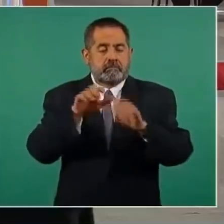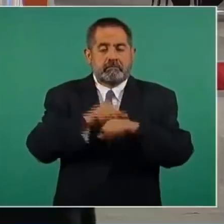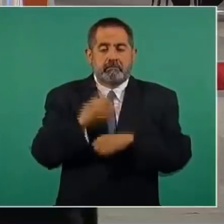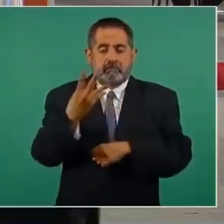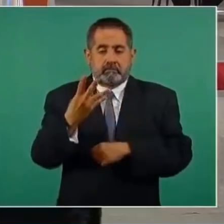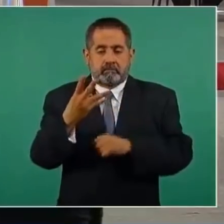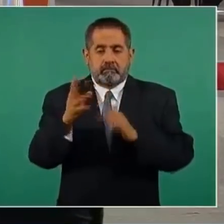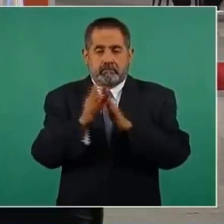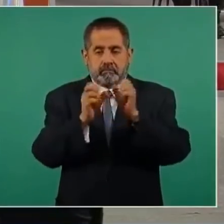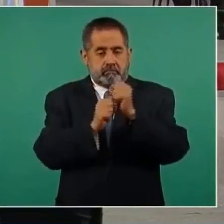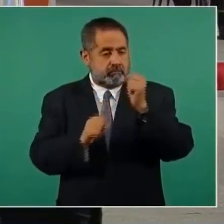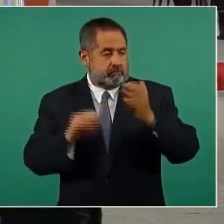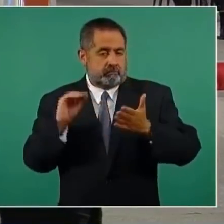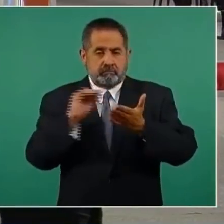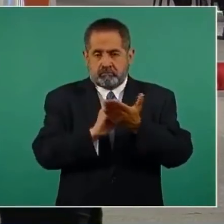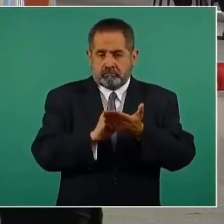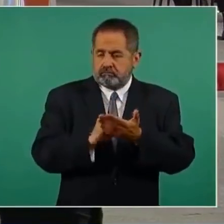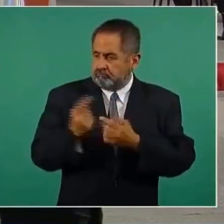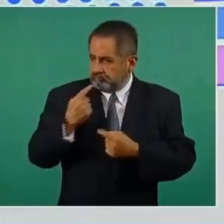Constitución.